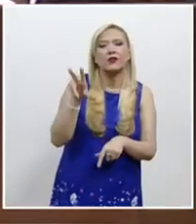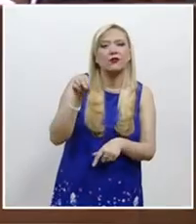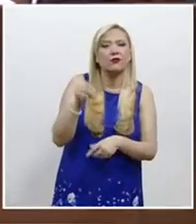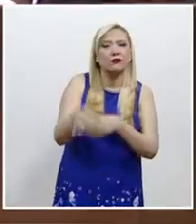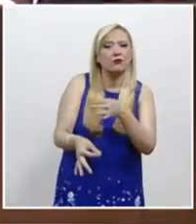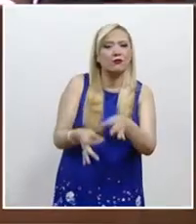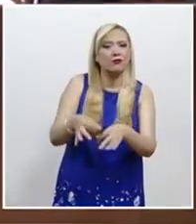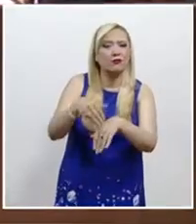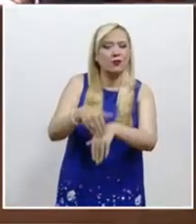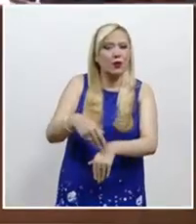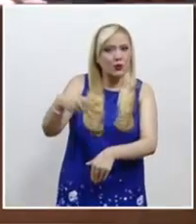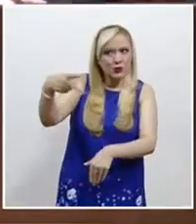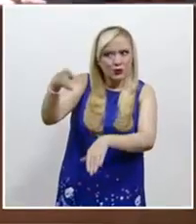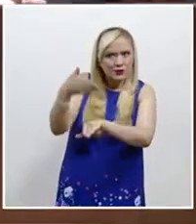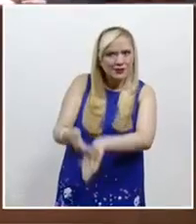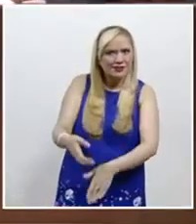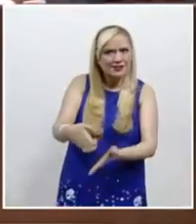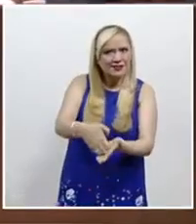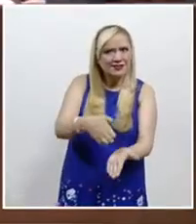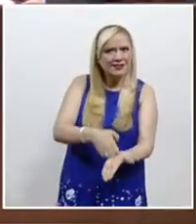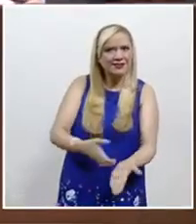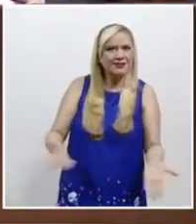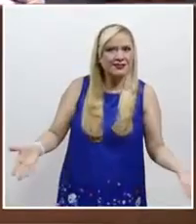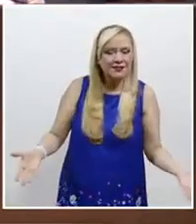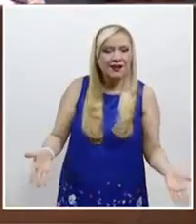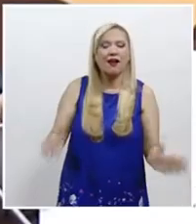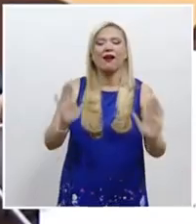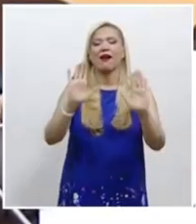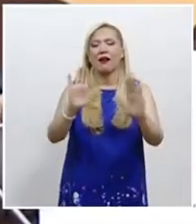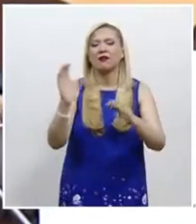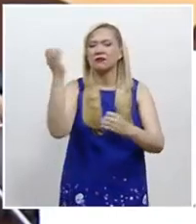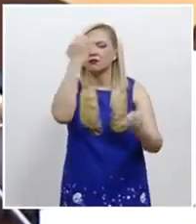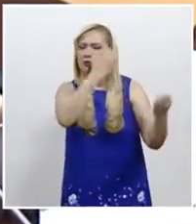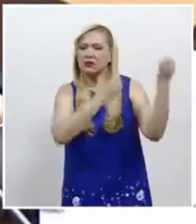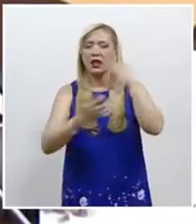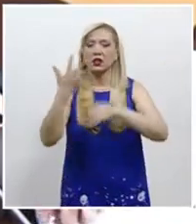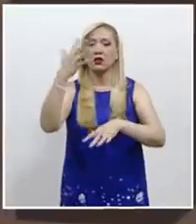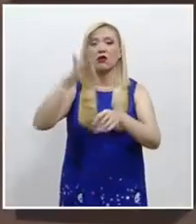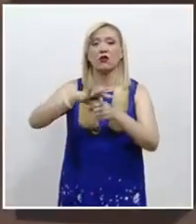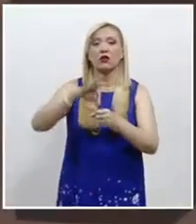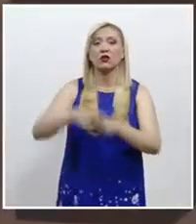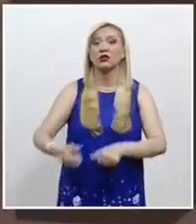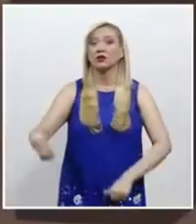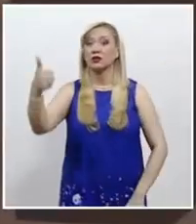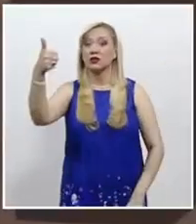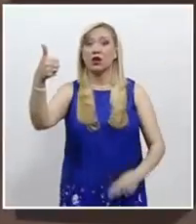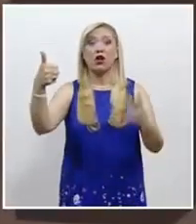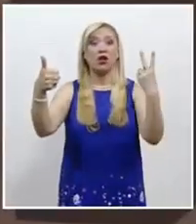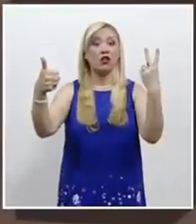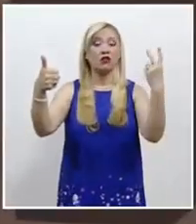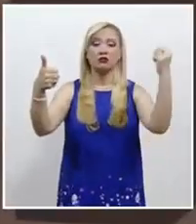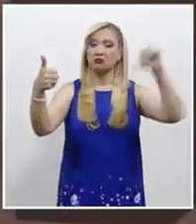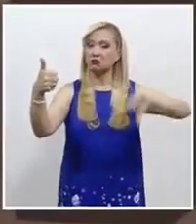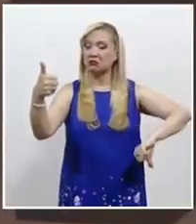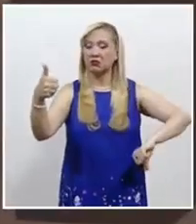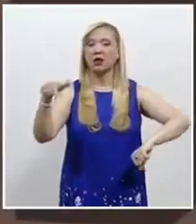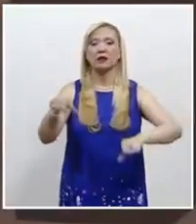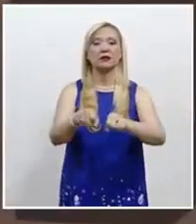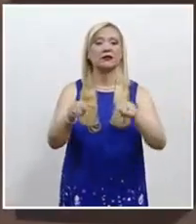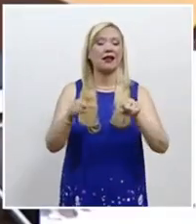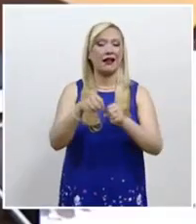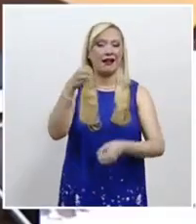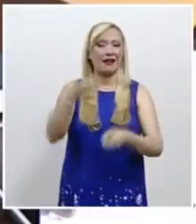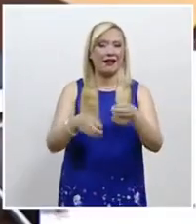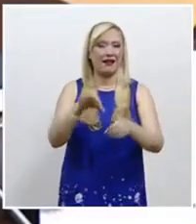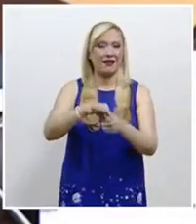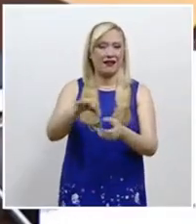estatutos. Así, al realizar el análisis en plenitud de jurisdicción, con 5 votos a favor y 2 en contra, la Sala Superior del Tribunal